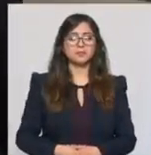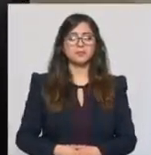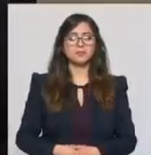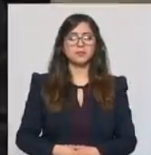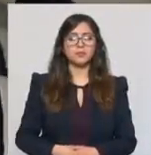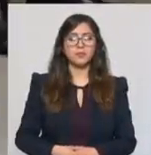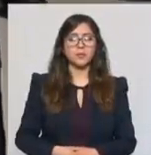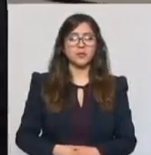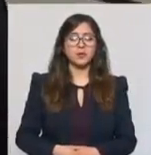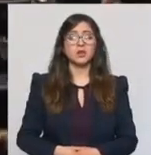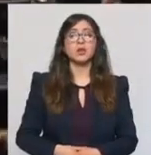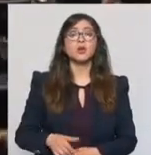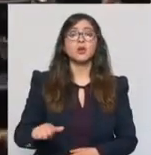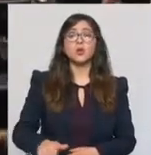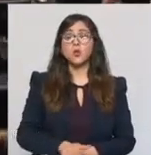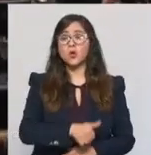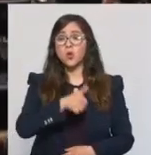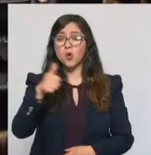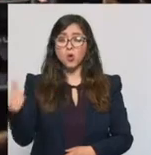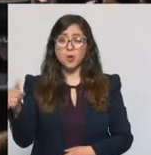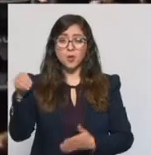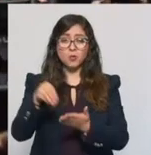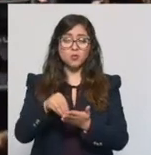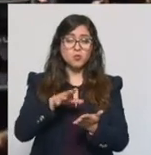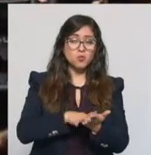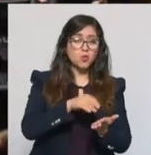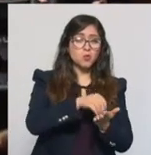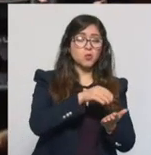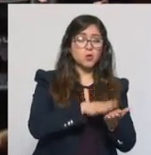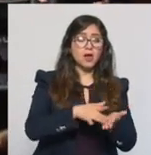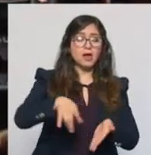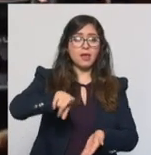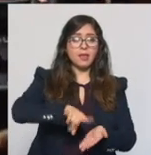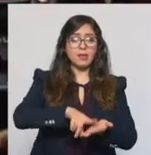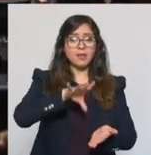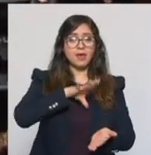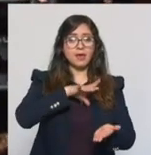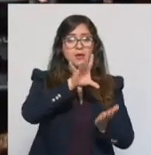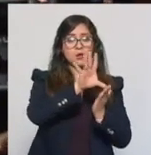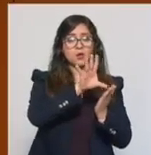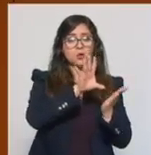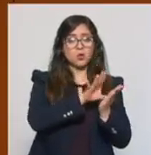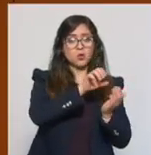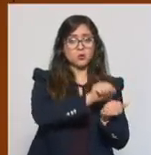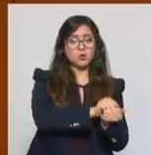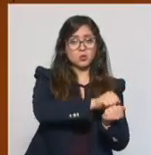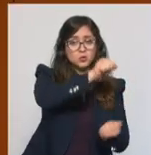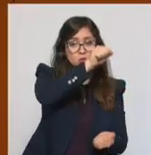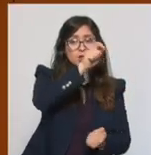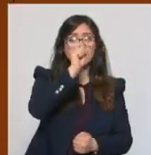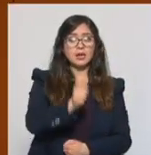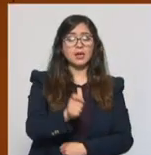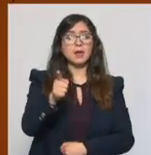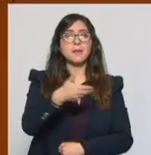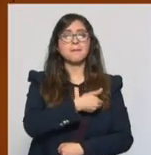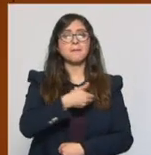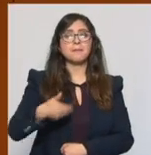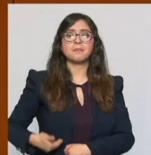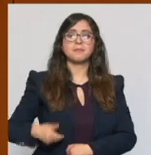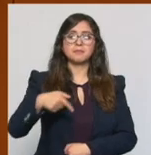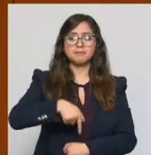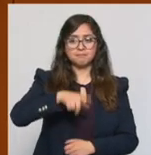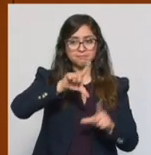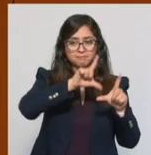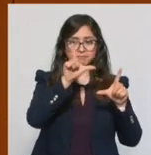caso, sino en todos, porque así lo ordena la Constitución, del Poder Ejecutivo, del Presidente de la República,